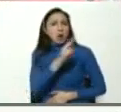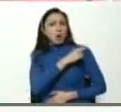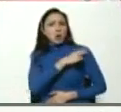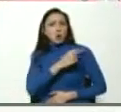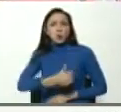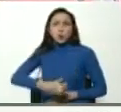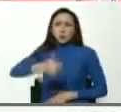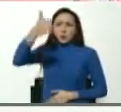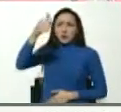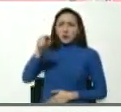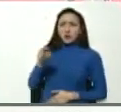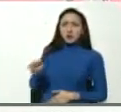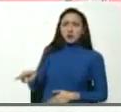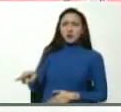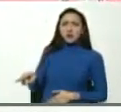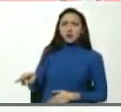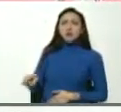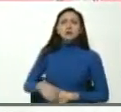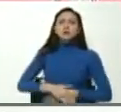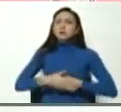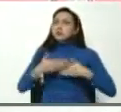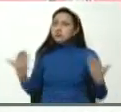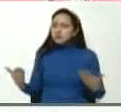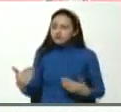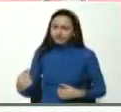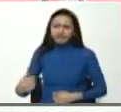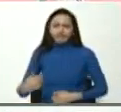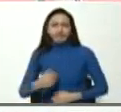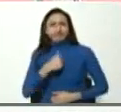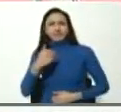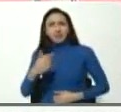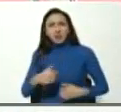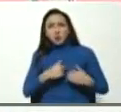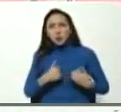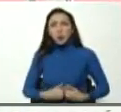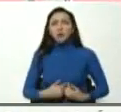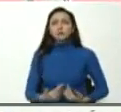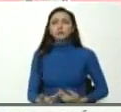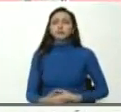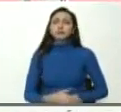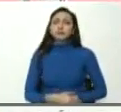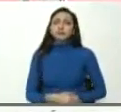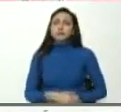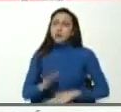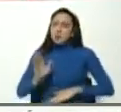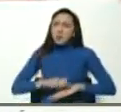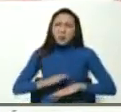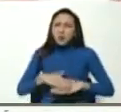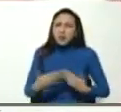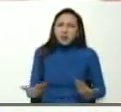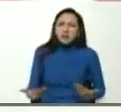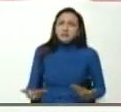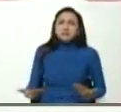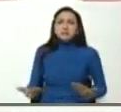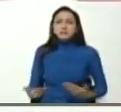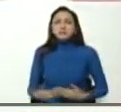ha sido un golpe duro un golpe